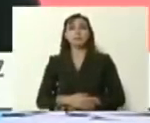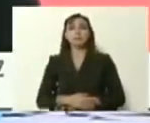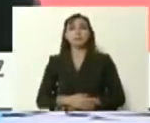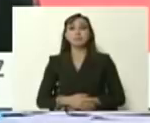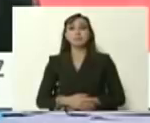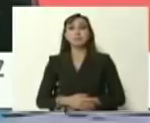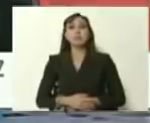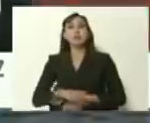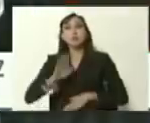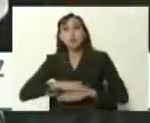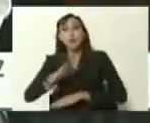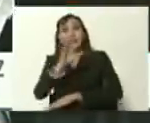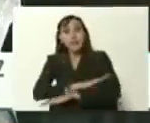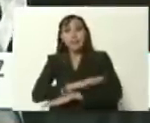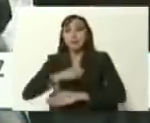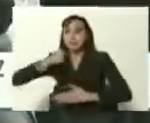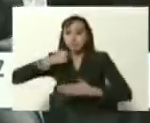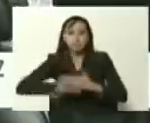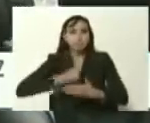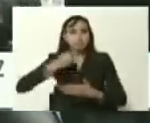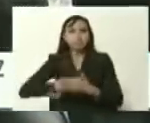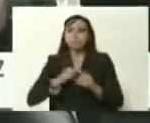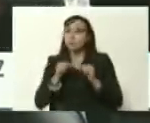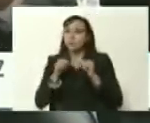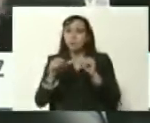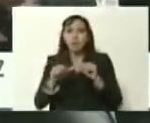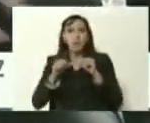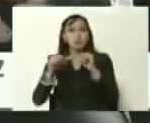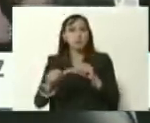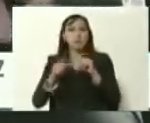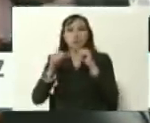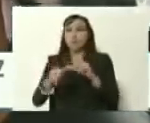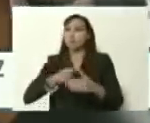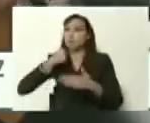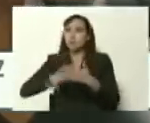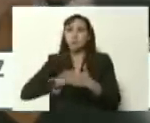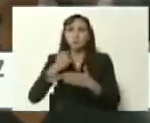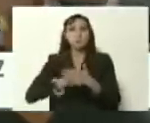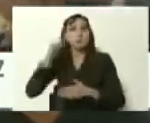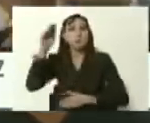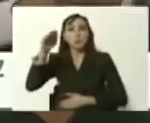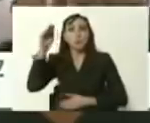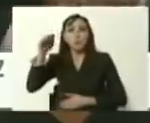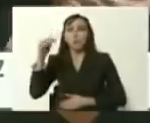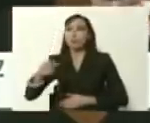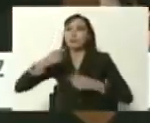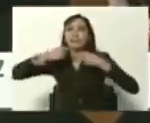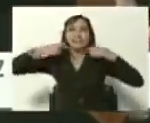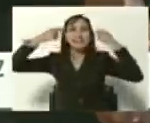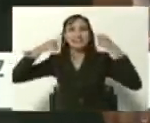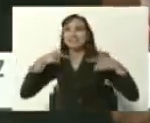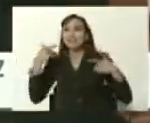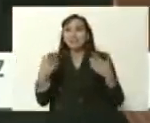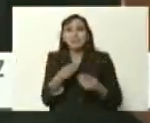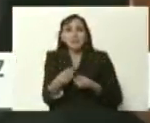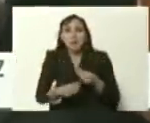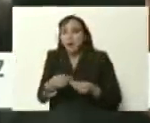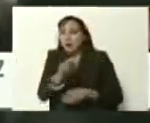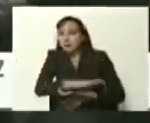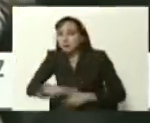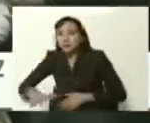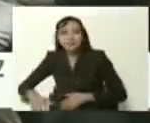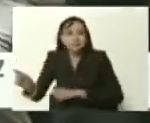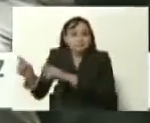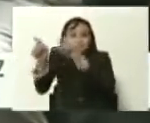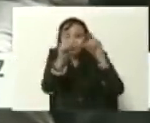con esa capacidad para seguir apuntando en el futuro, para seguir sonriendo, para seguir criando a los hijos,